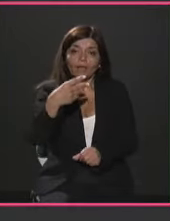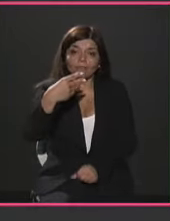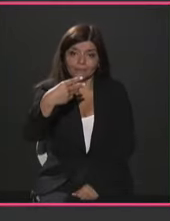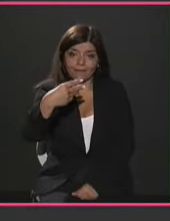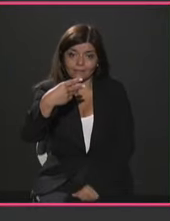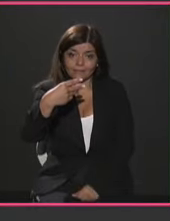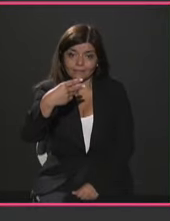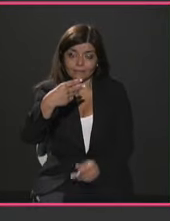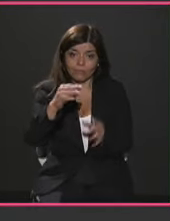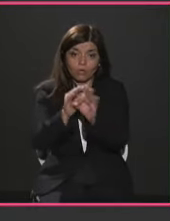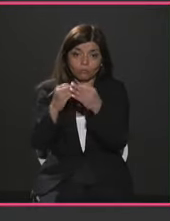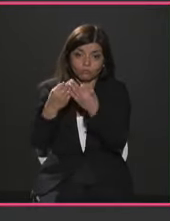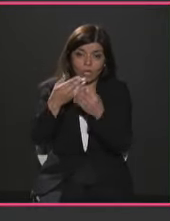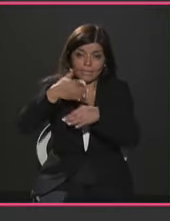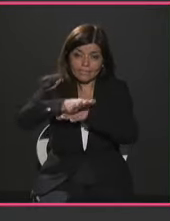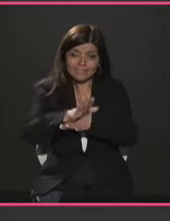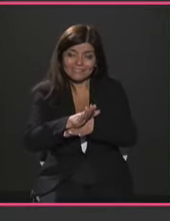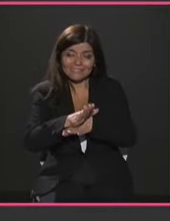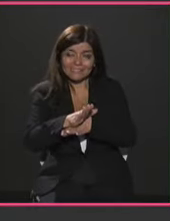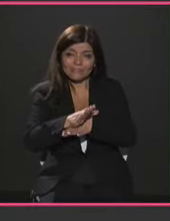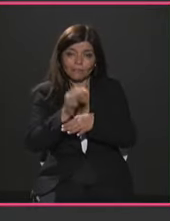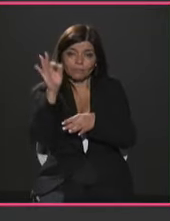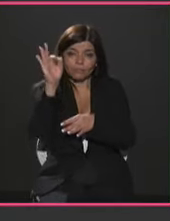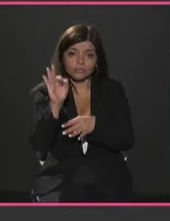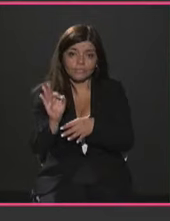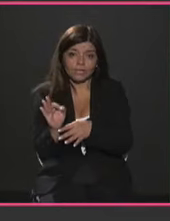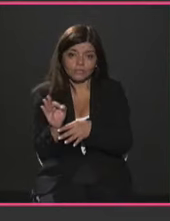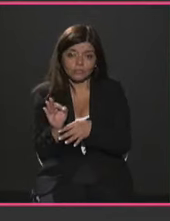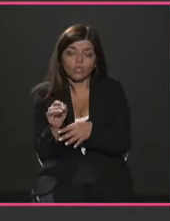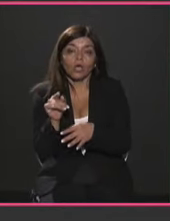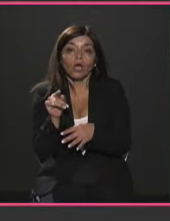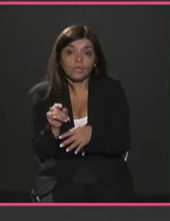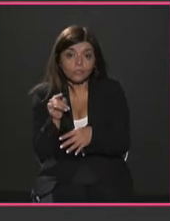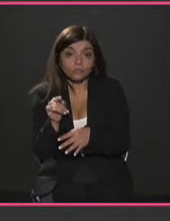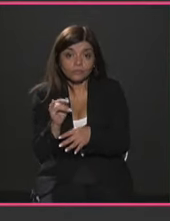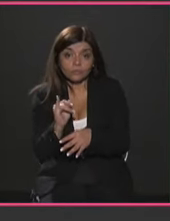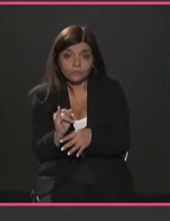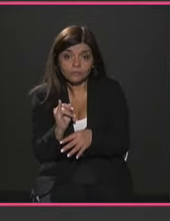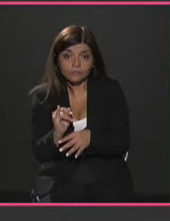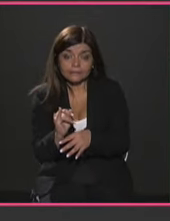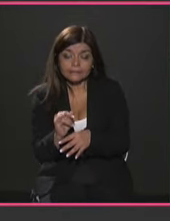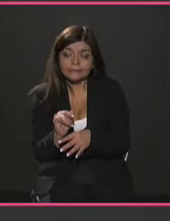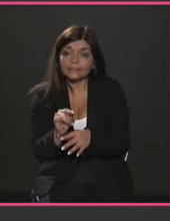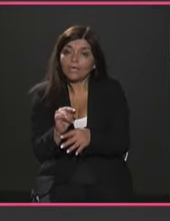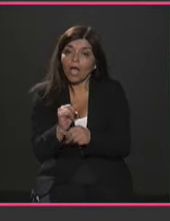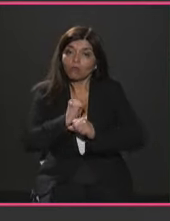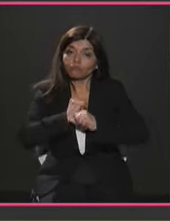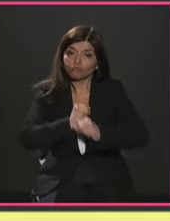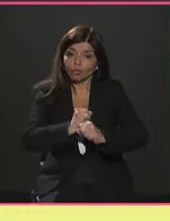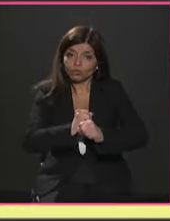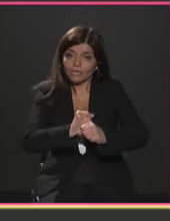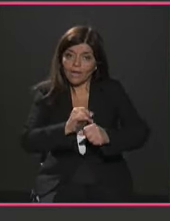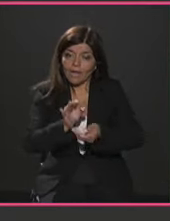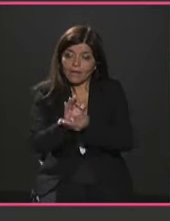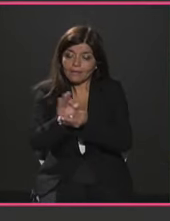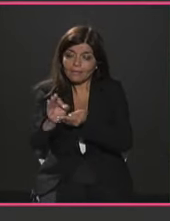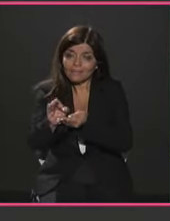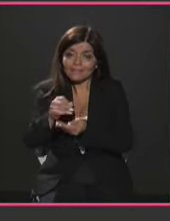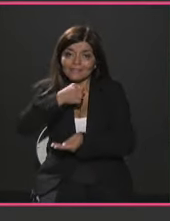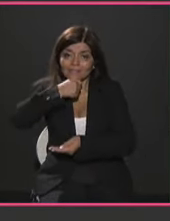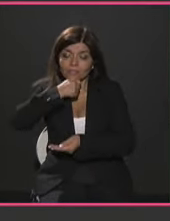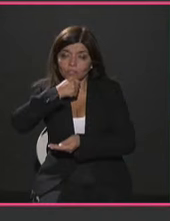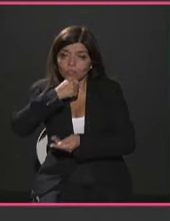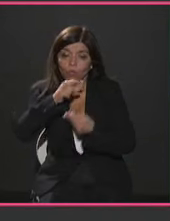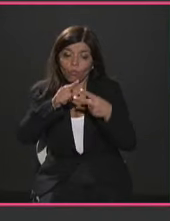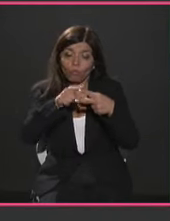una fracción de r 15% fueron efectivamente e letales contra tres tipos de células centes